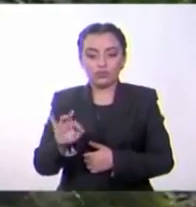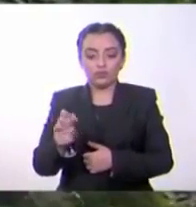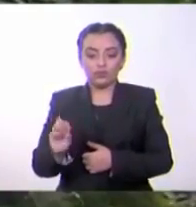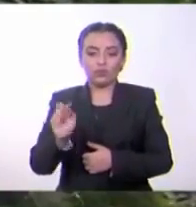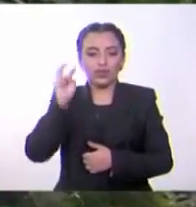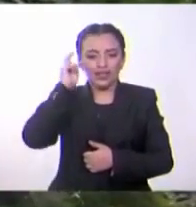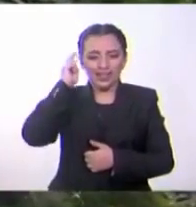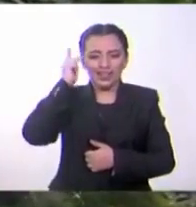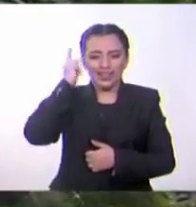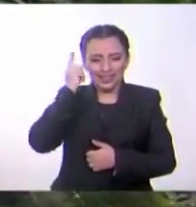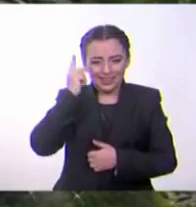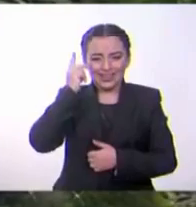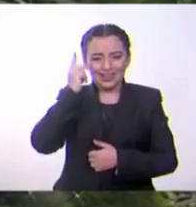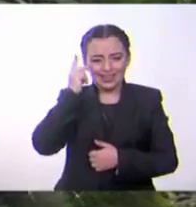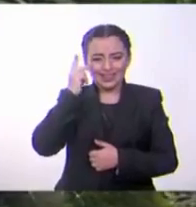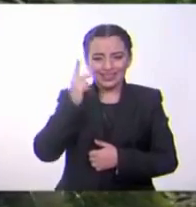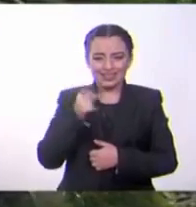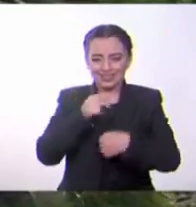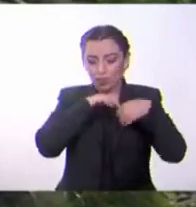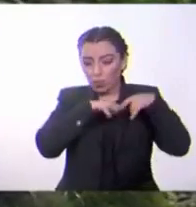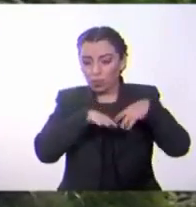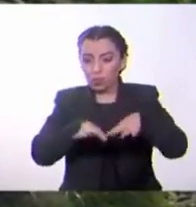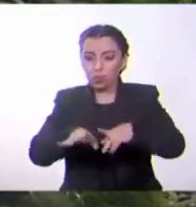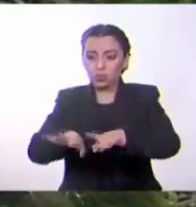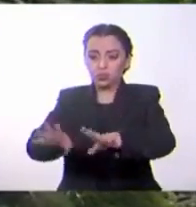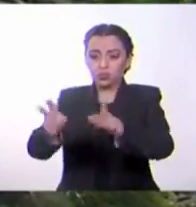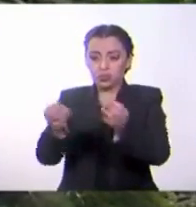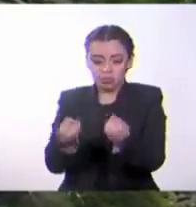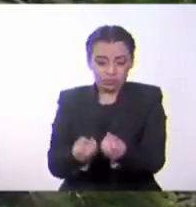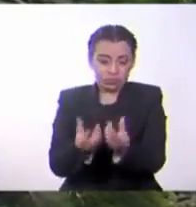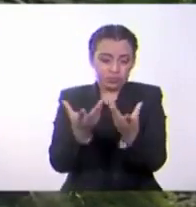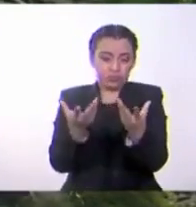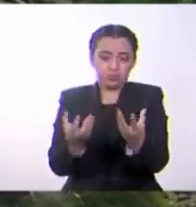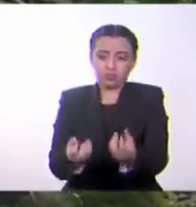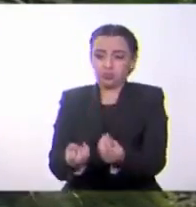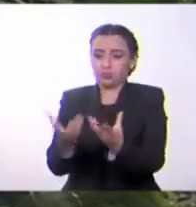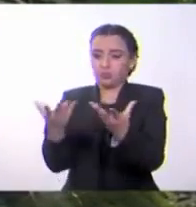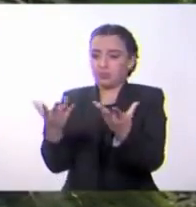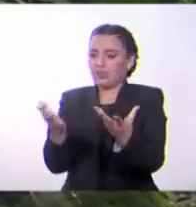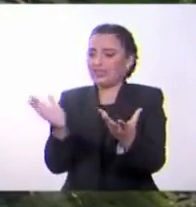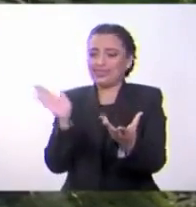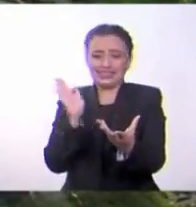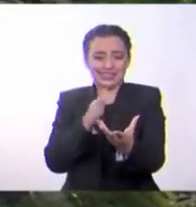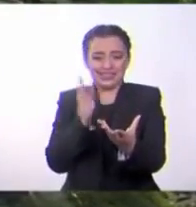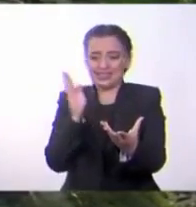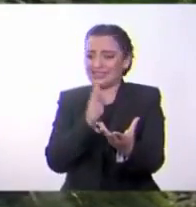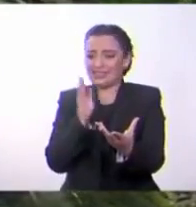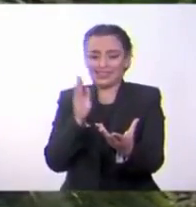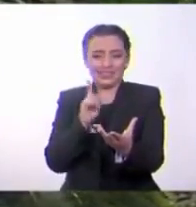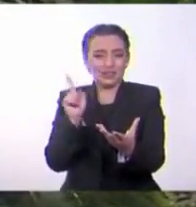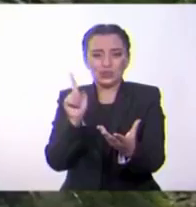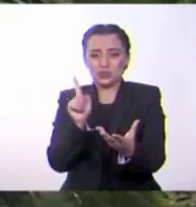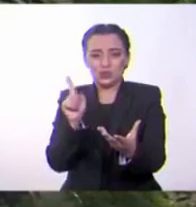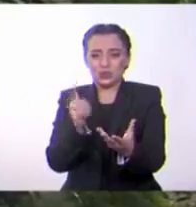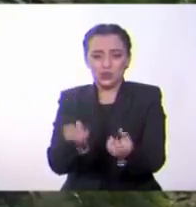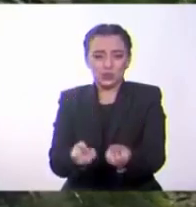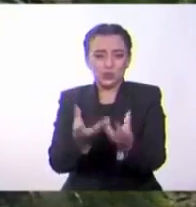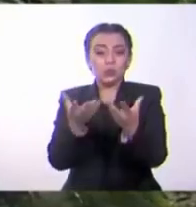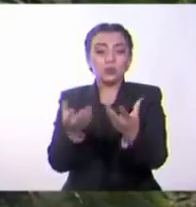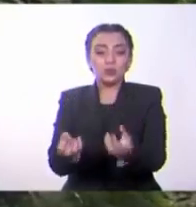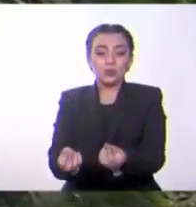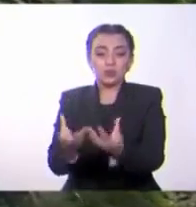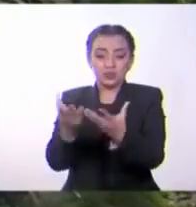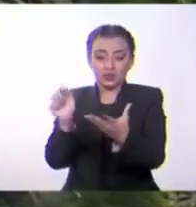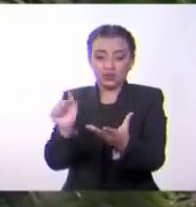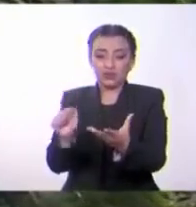usualmente desencadena proliferaciones de algas que son nocivas y el incremento de la acción